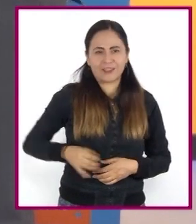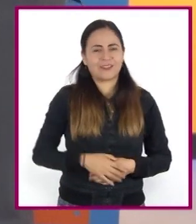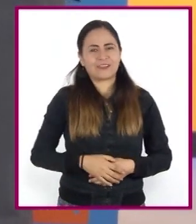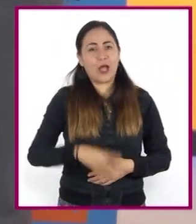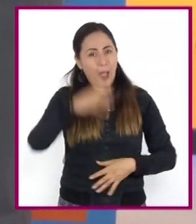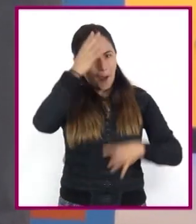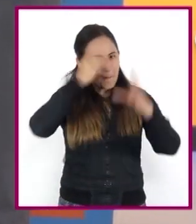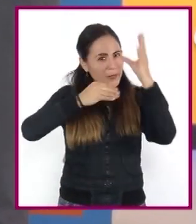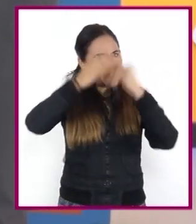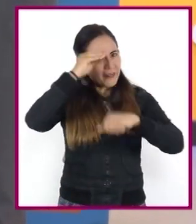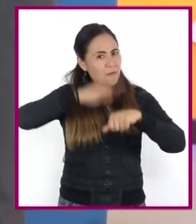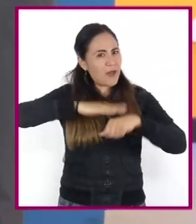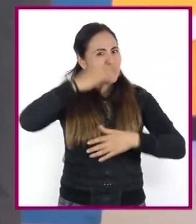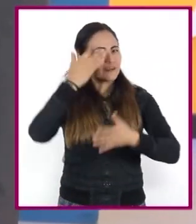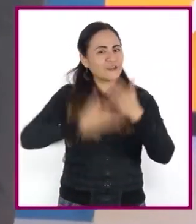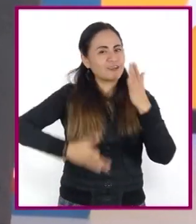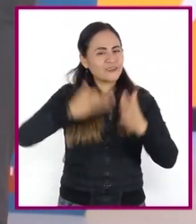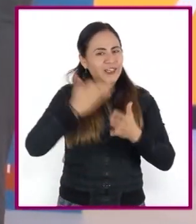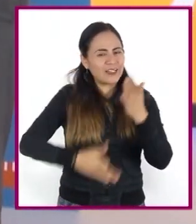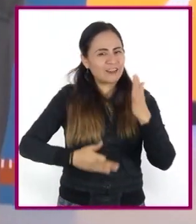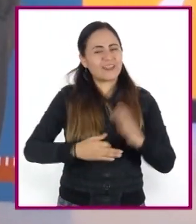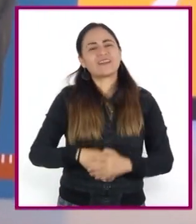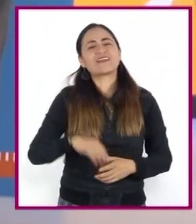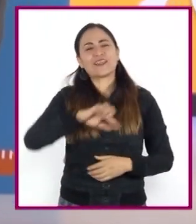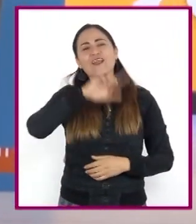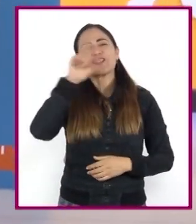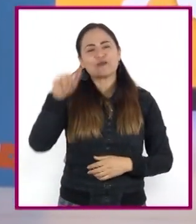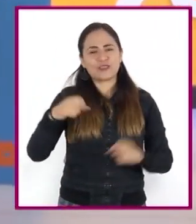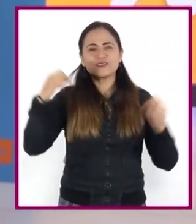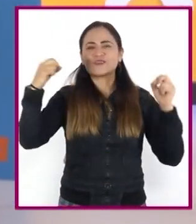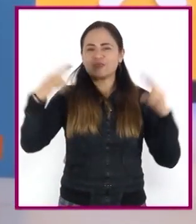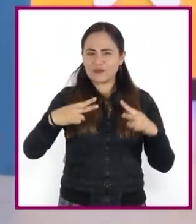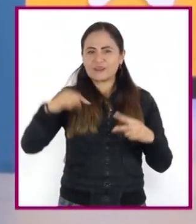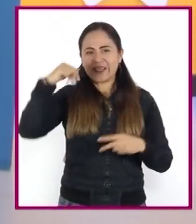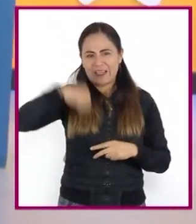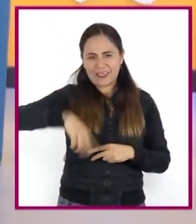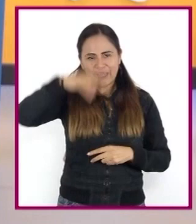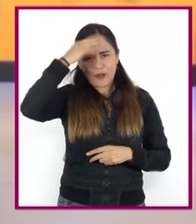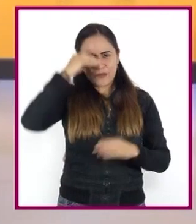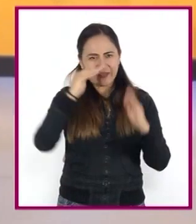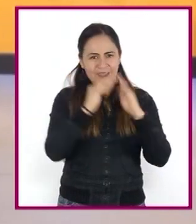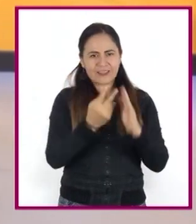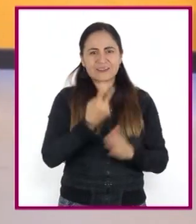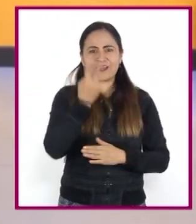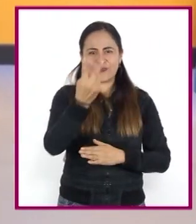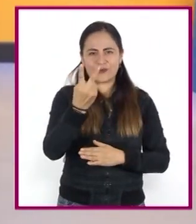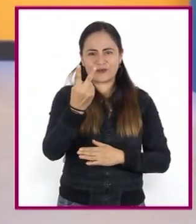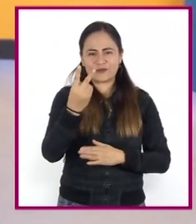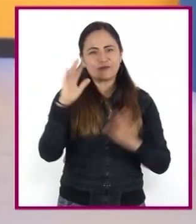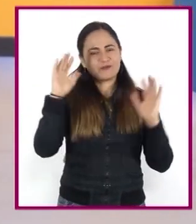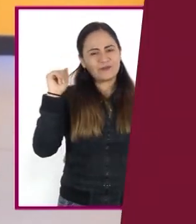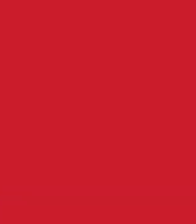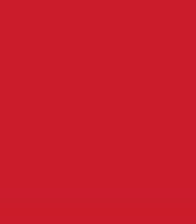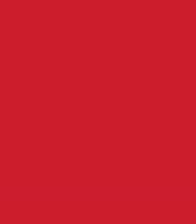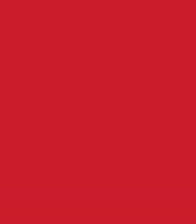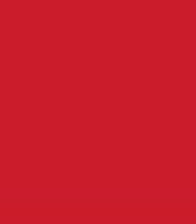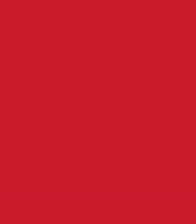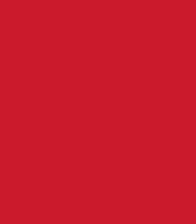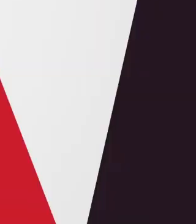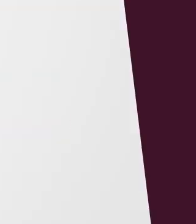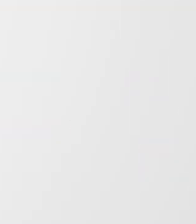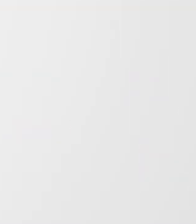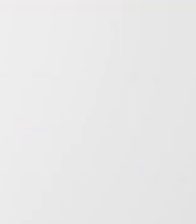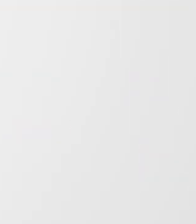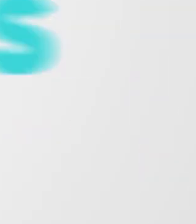por explorar y descubrir, así que nos vemos pronto aquí en Aprende en Casa 2. ¡Hasta la próxima!